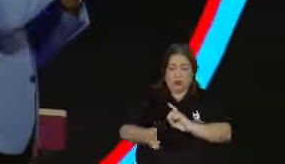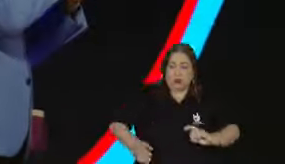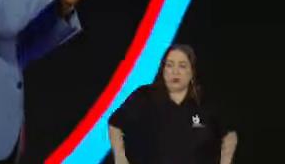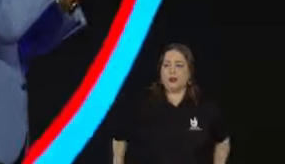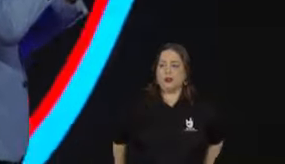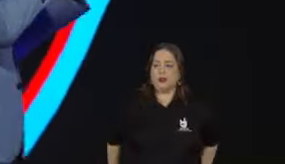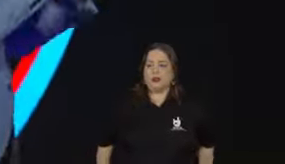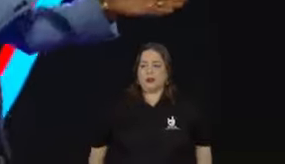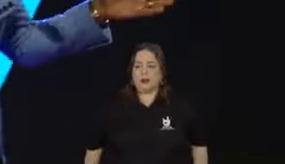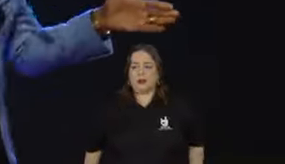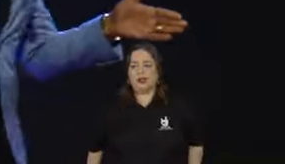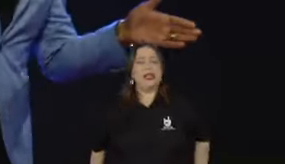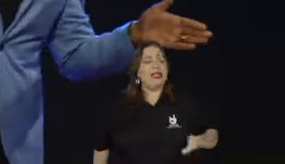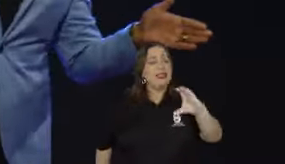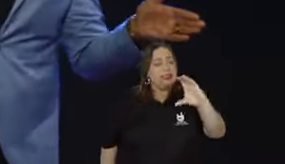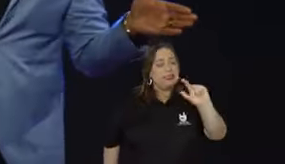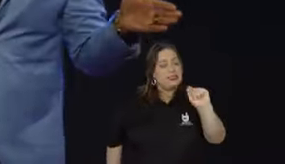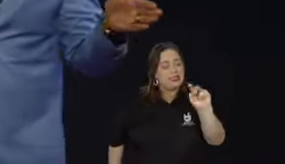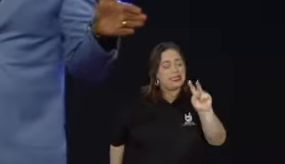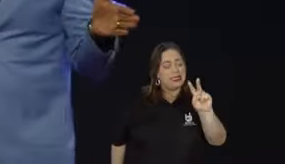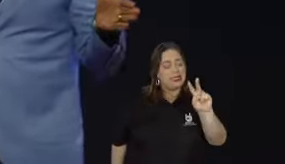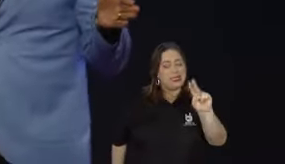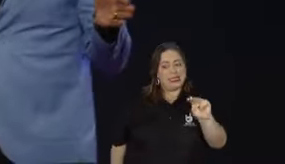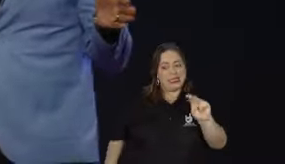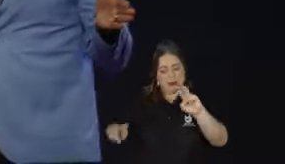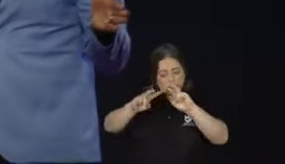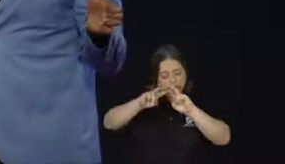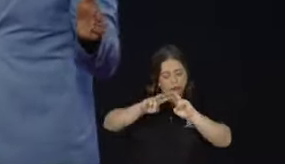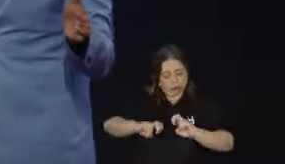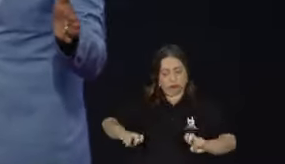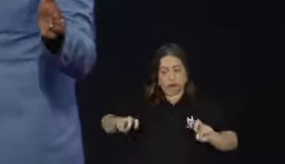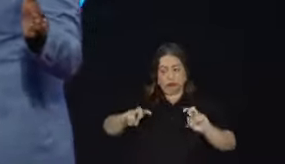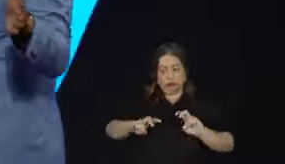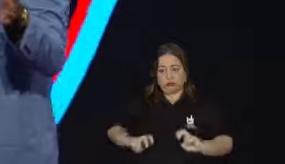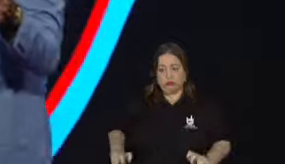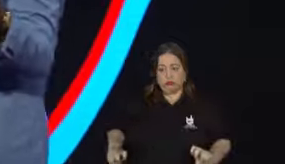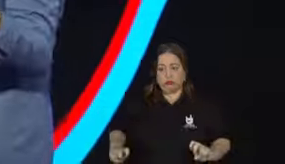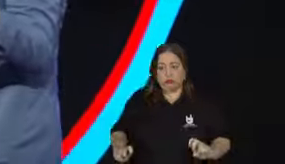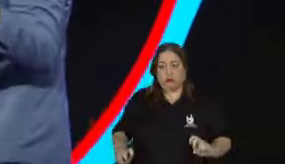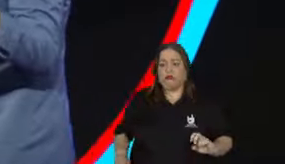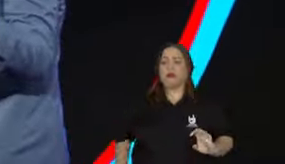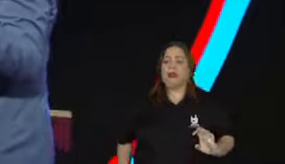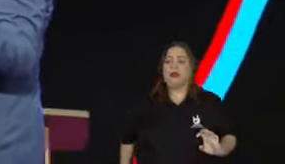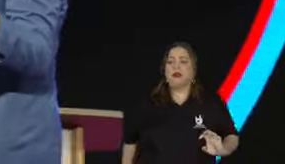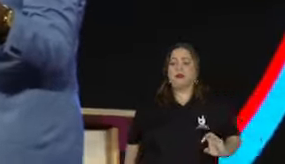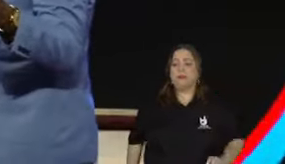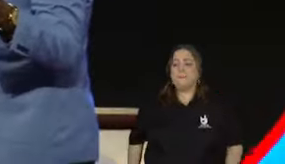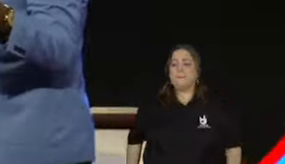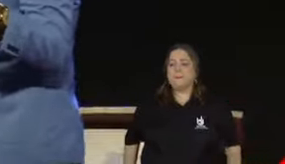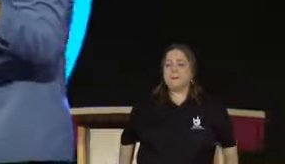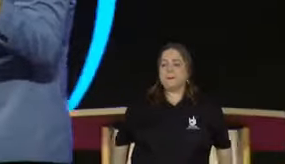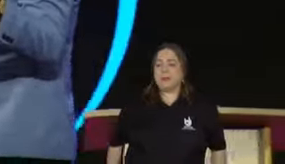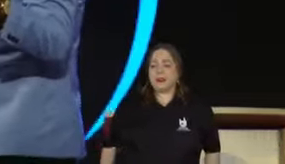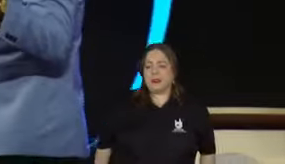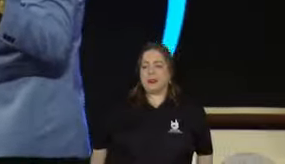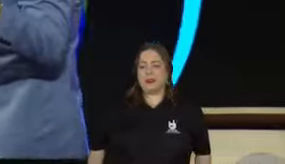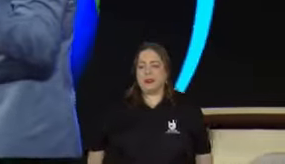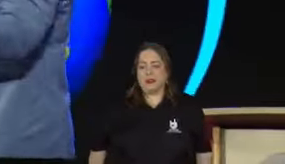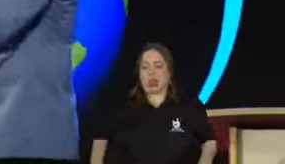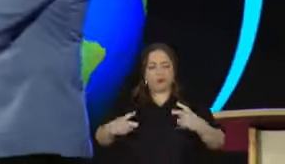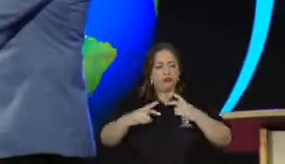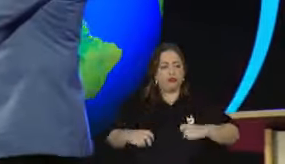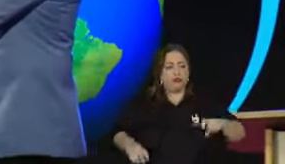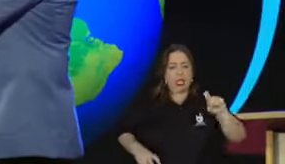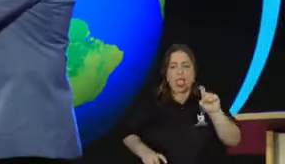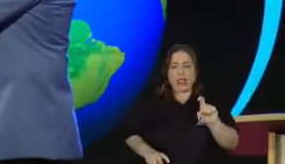el próximo CT scan, aleluya, te sucederá como a nuestro hermano Nino. Y el médico va a